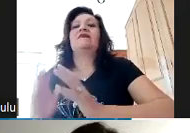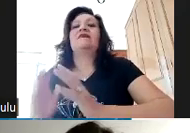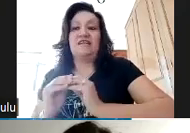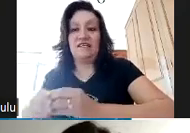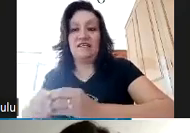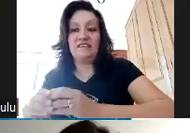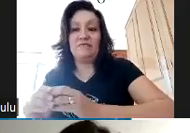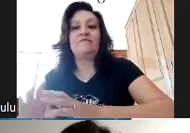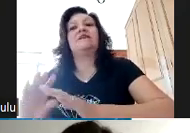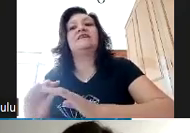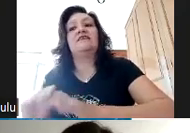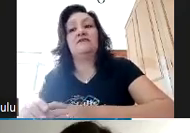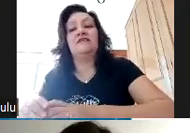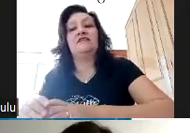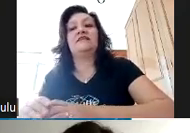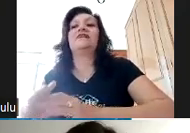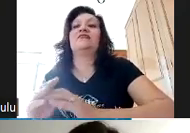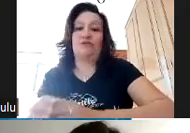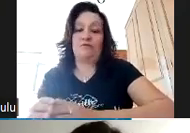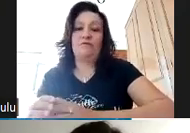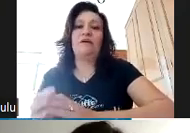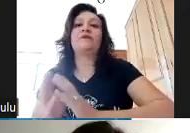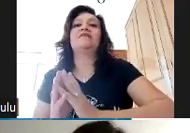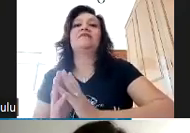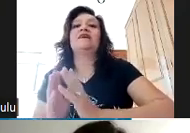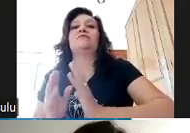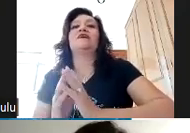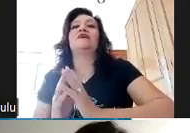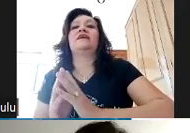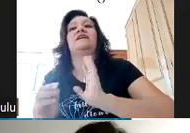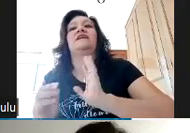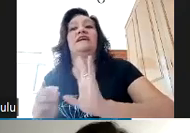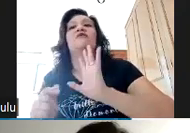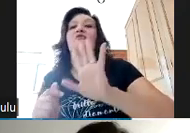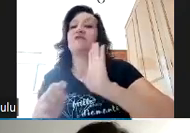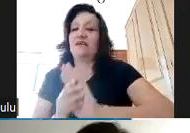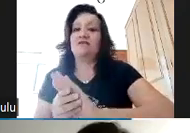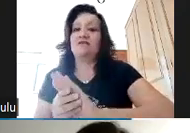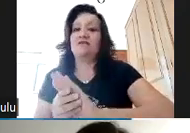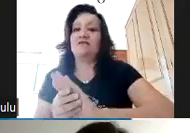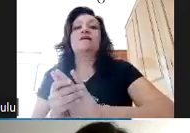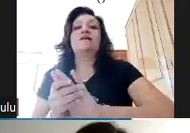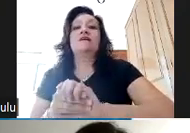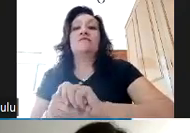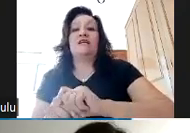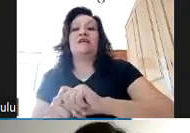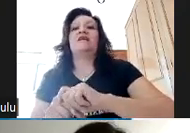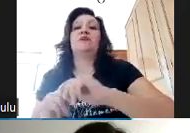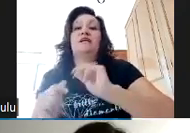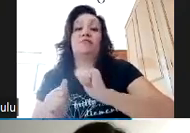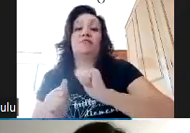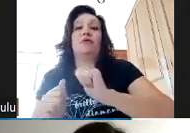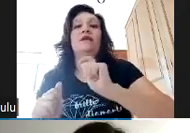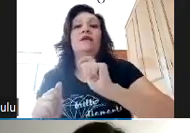el ballenita el Delfín y el tiburón Ahorita les voy a hablar de cada uno de ellos miren